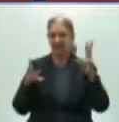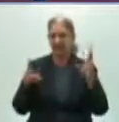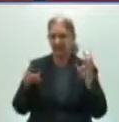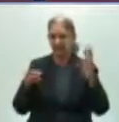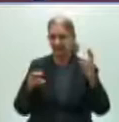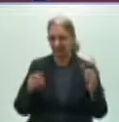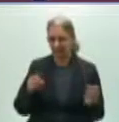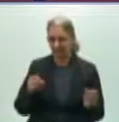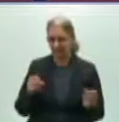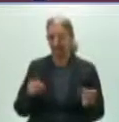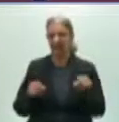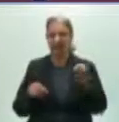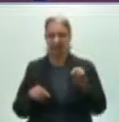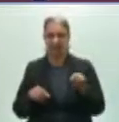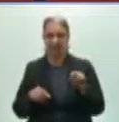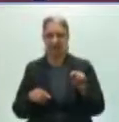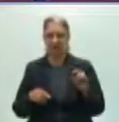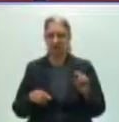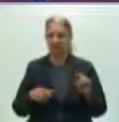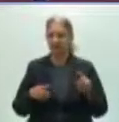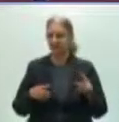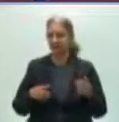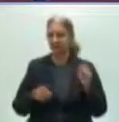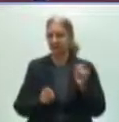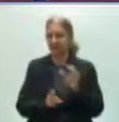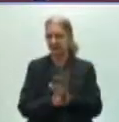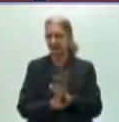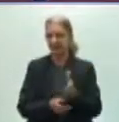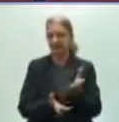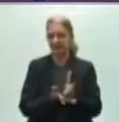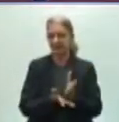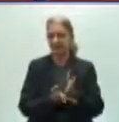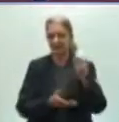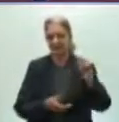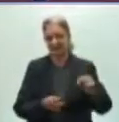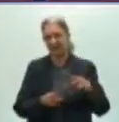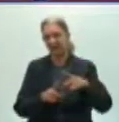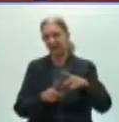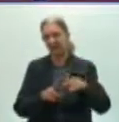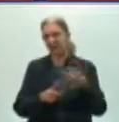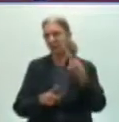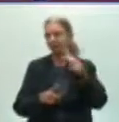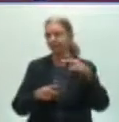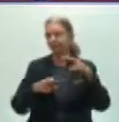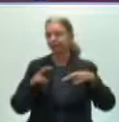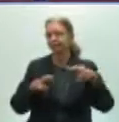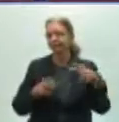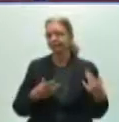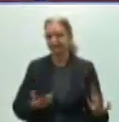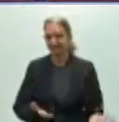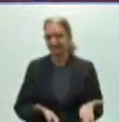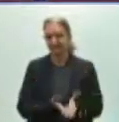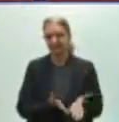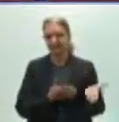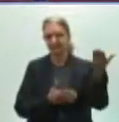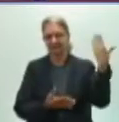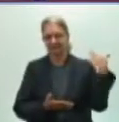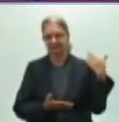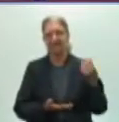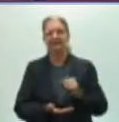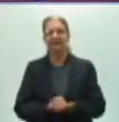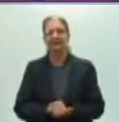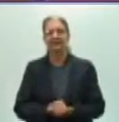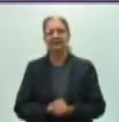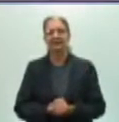Les propongo entonces comenzar el encuentro de hoy revisando la tarea de la clase anterior. Esta